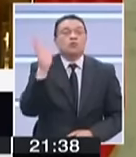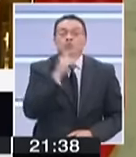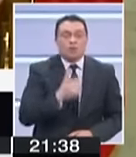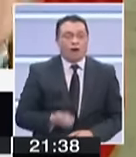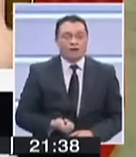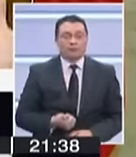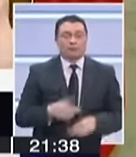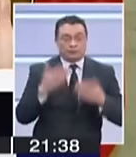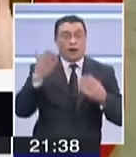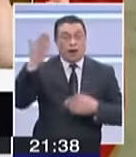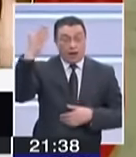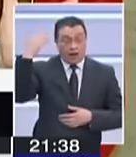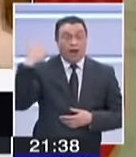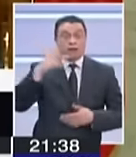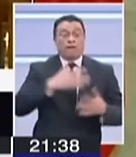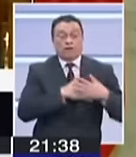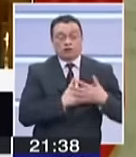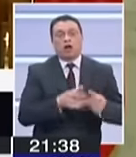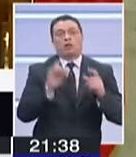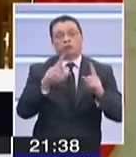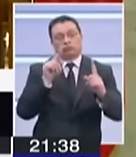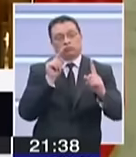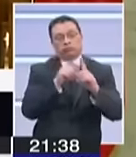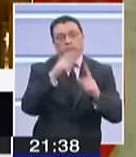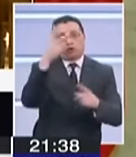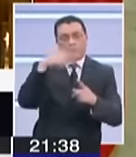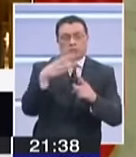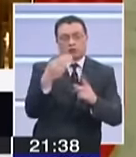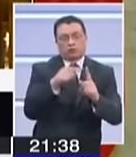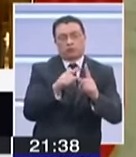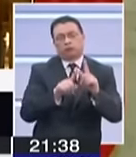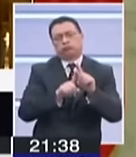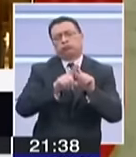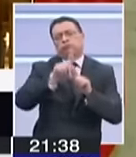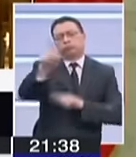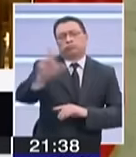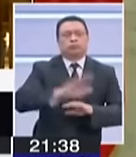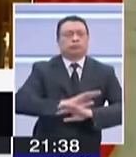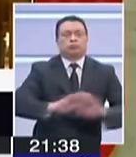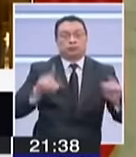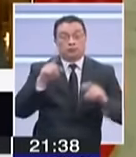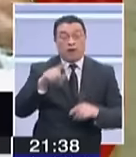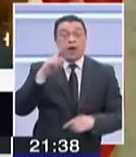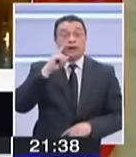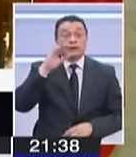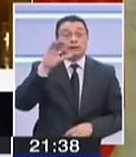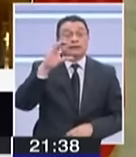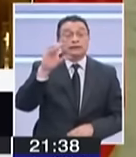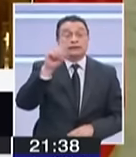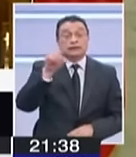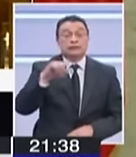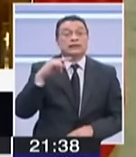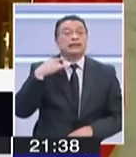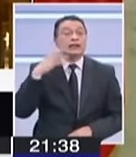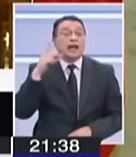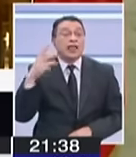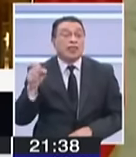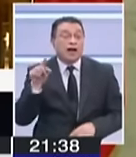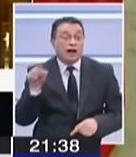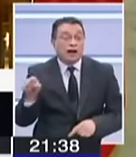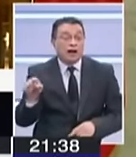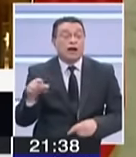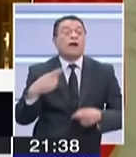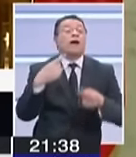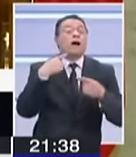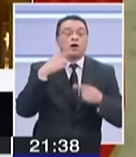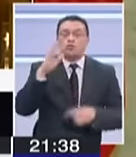como fue indiscutiblemente el de Michelle Bachelet el año 2013. Tercero, en la centroizquierda, que es nuestro mundo, nuestro espacio político, no